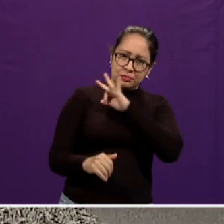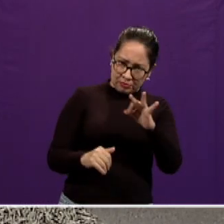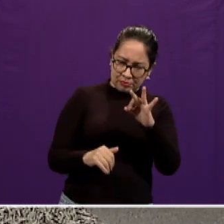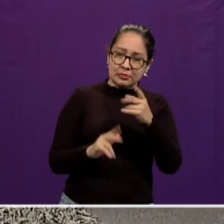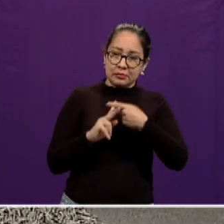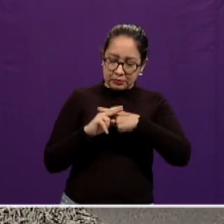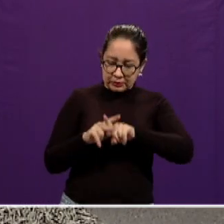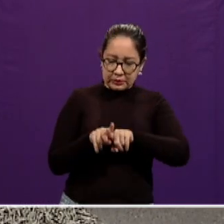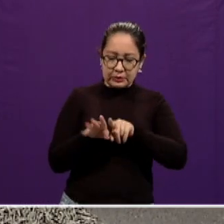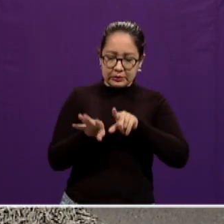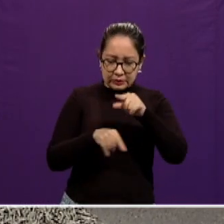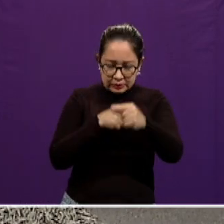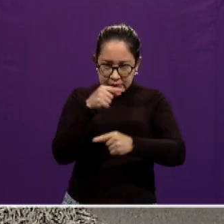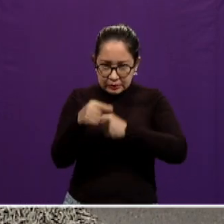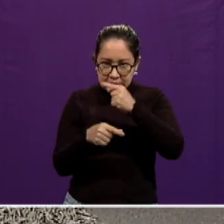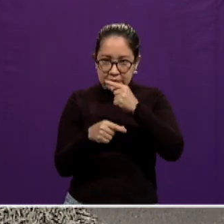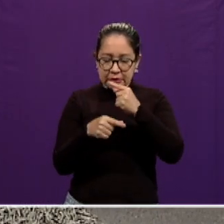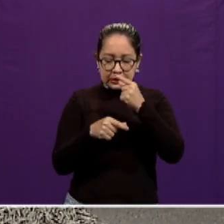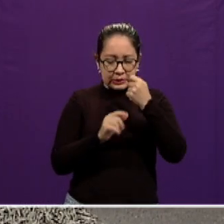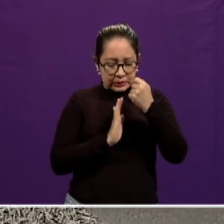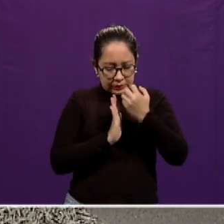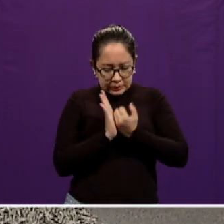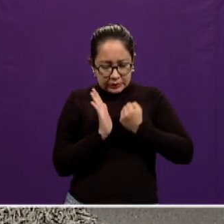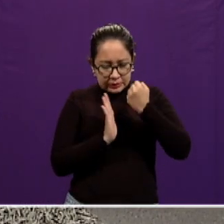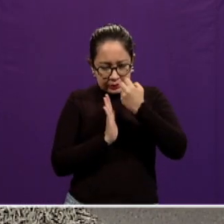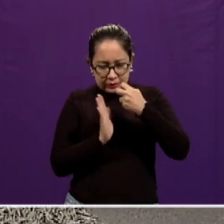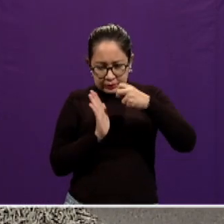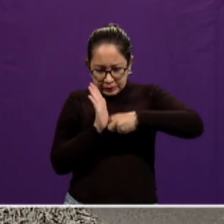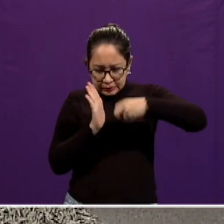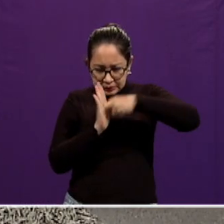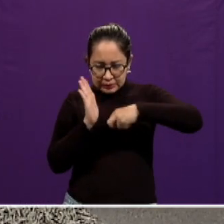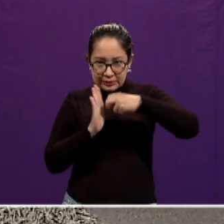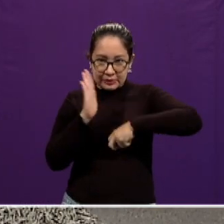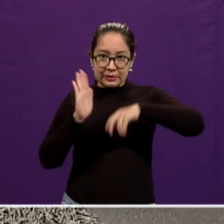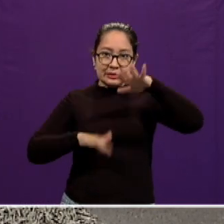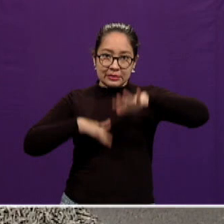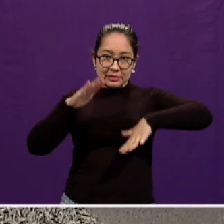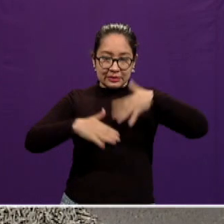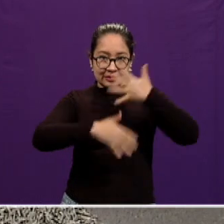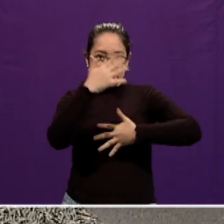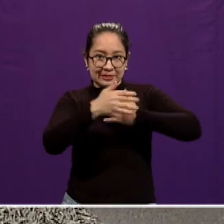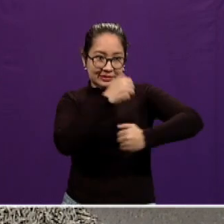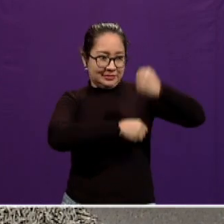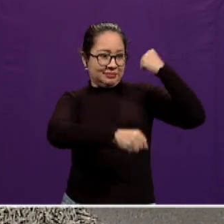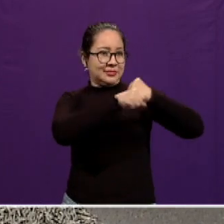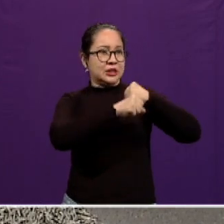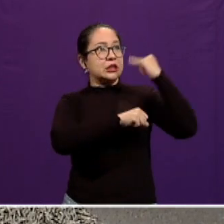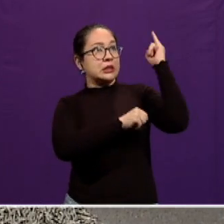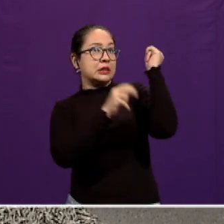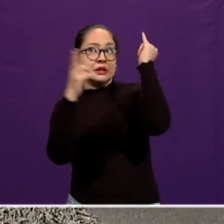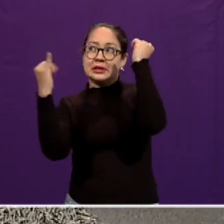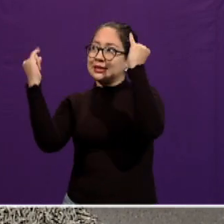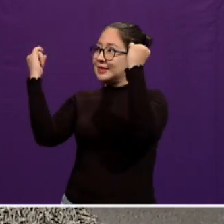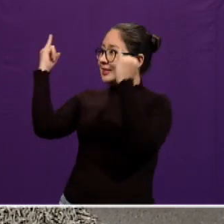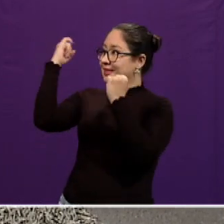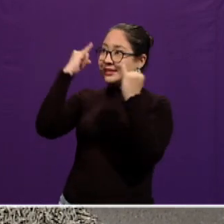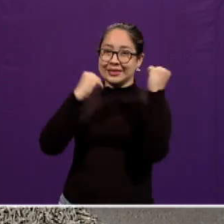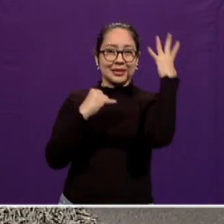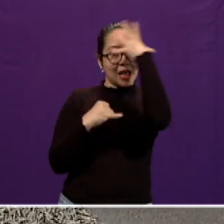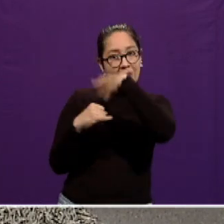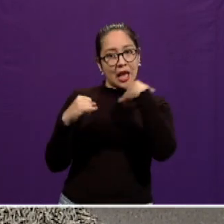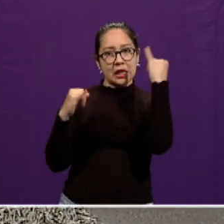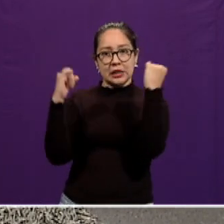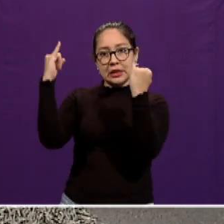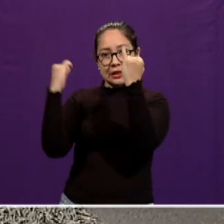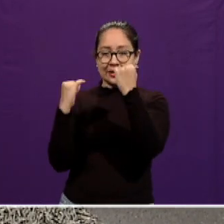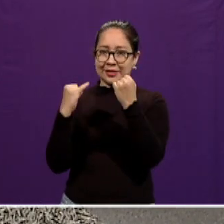esto, pero es difícil porque, como les digo a mis pacientes, ya tienen 15 años recibiendo un sí, claro, sí, sí a todo. Y la vida no es eso, ¿no?